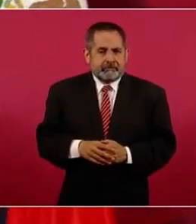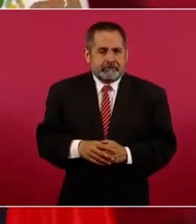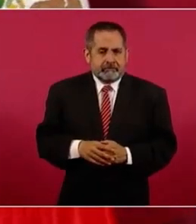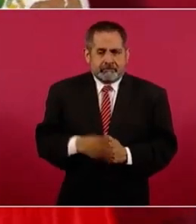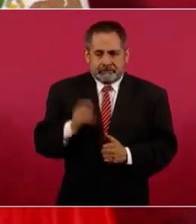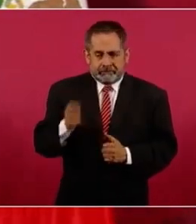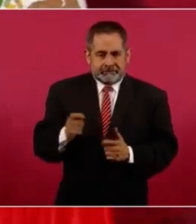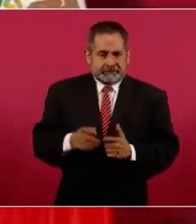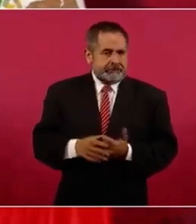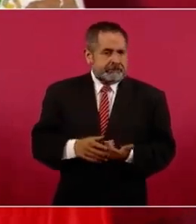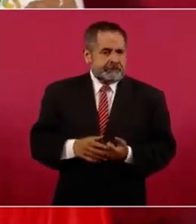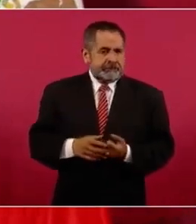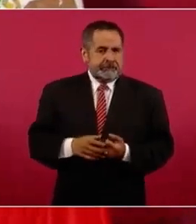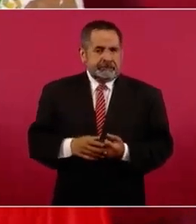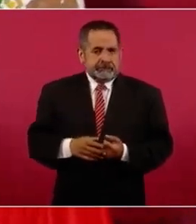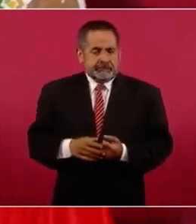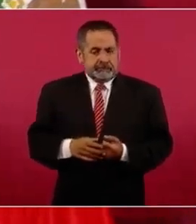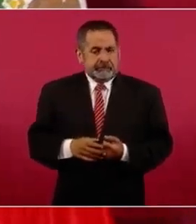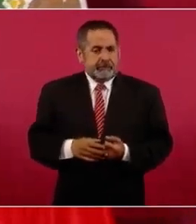Que